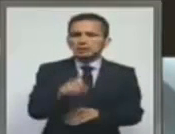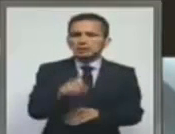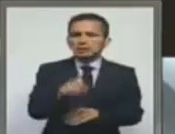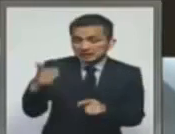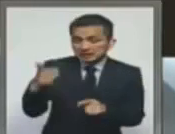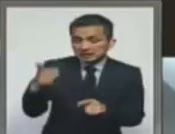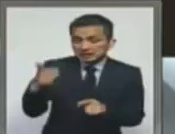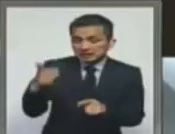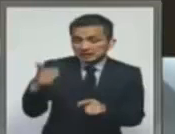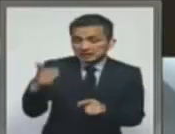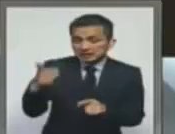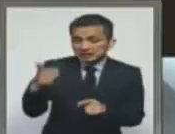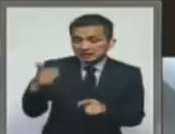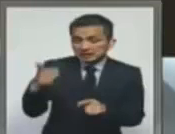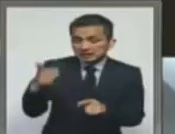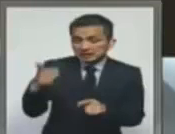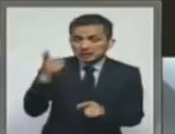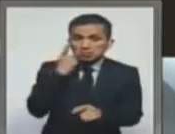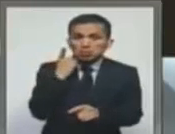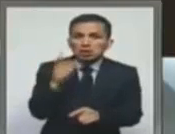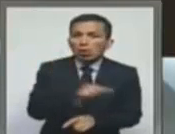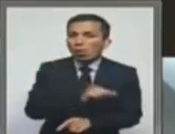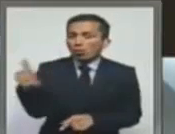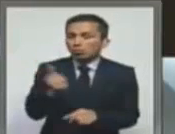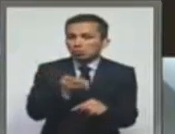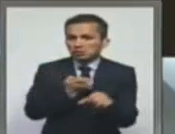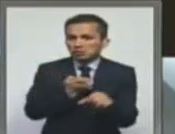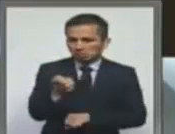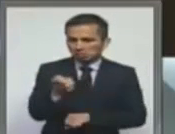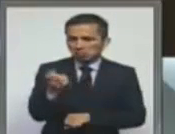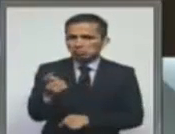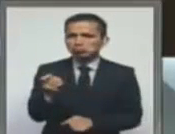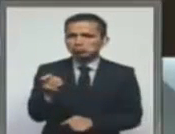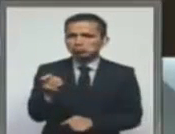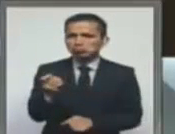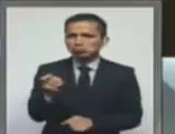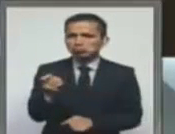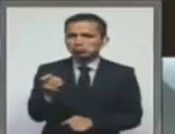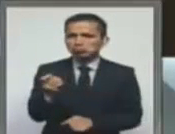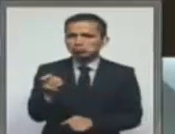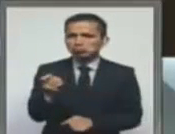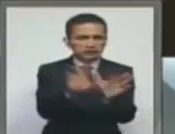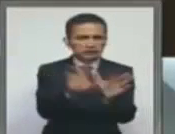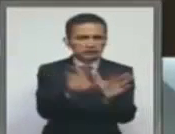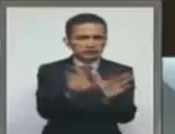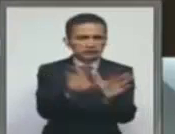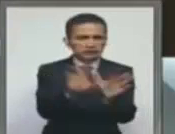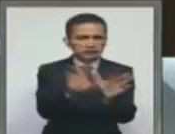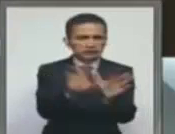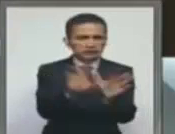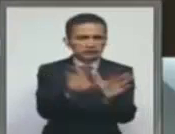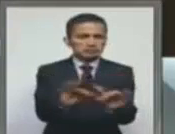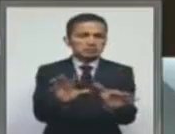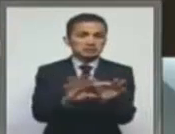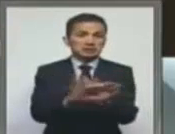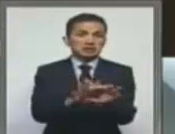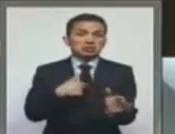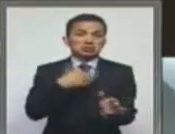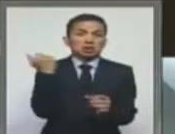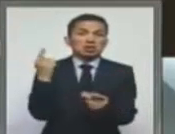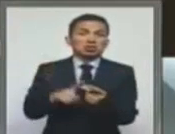qué diputado de otra entidad del país se va a atrever a ir al constituyente de la ciudad y le va a explicar a sus electores, quién sabe de